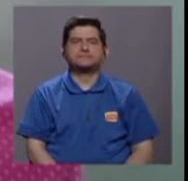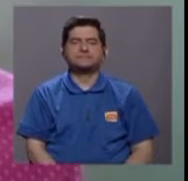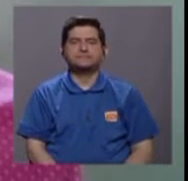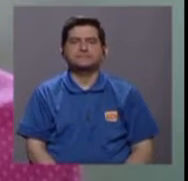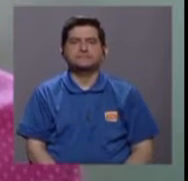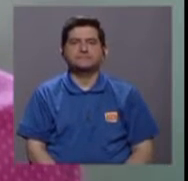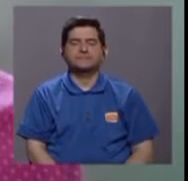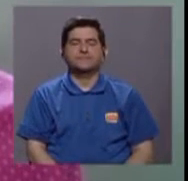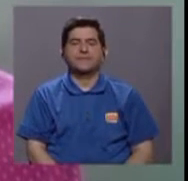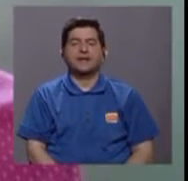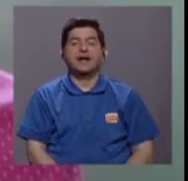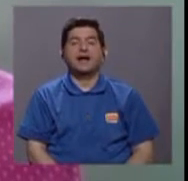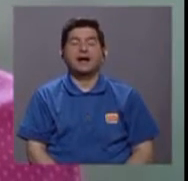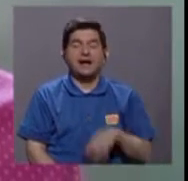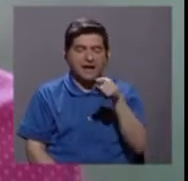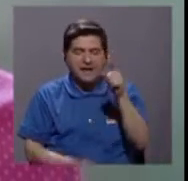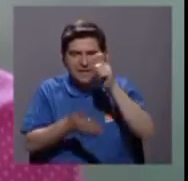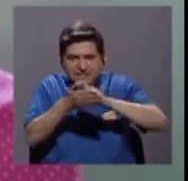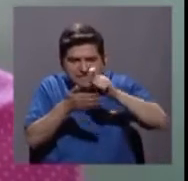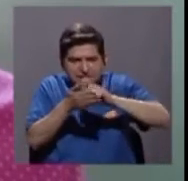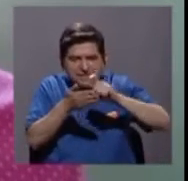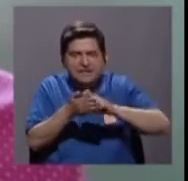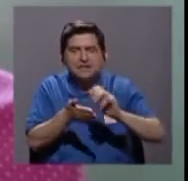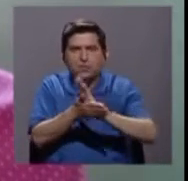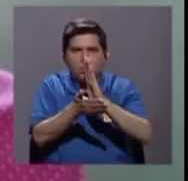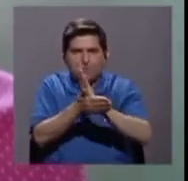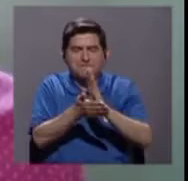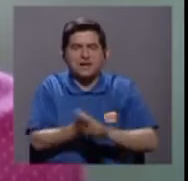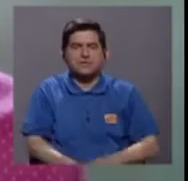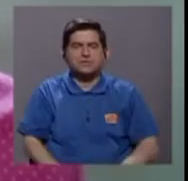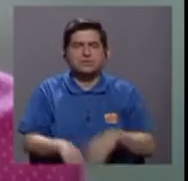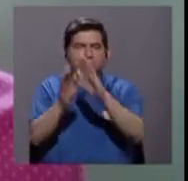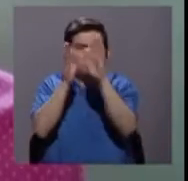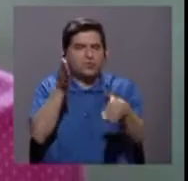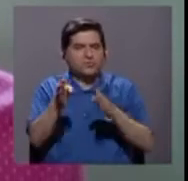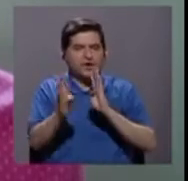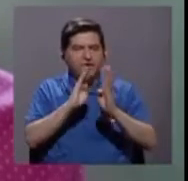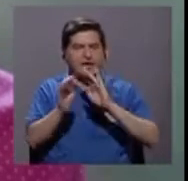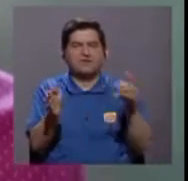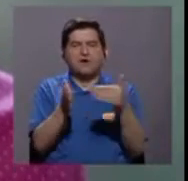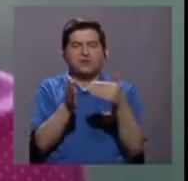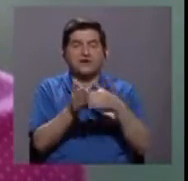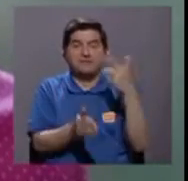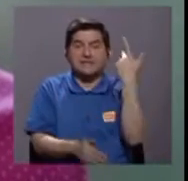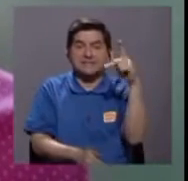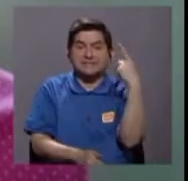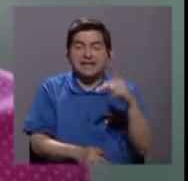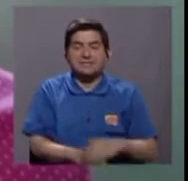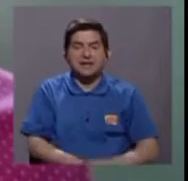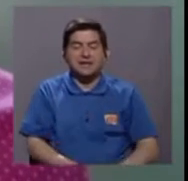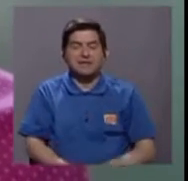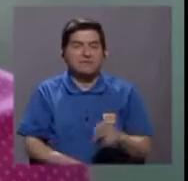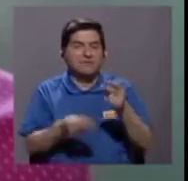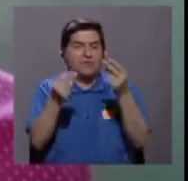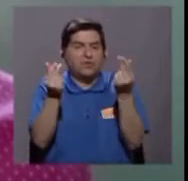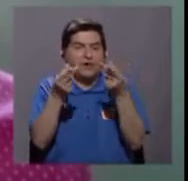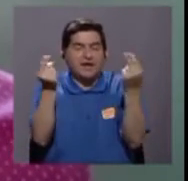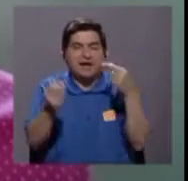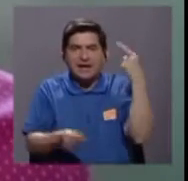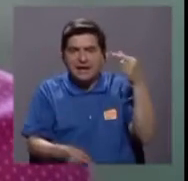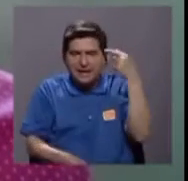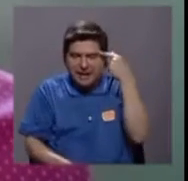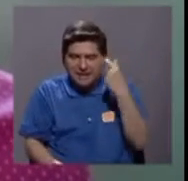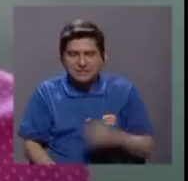en la memoria, la Contraloría nuevamente vuelve a apuntar sobre los riesgos fiscales, sobre el riesgo, ¿verdad?, de todos los temas que le